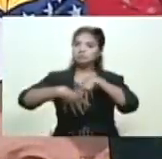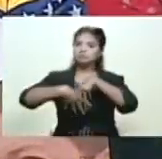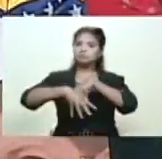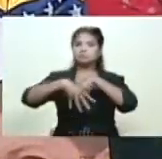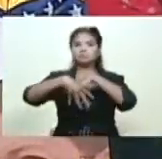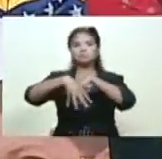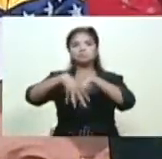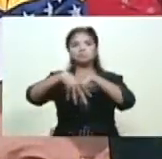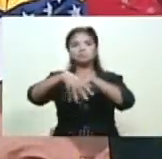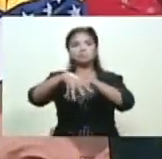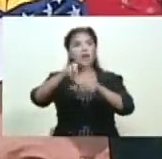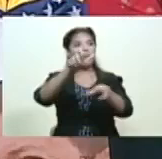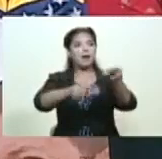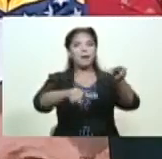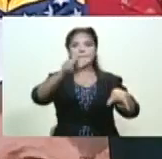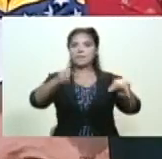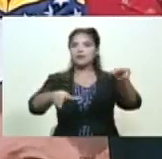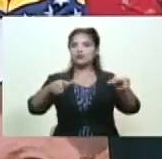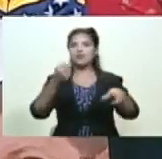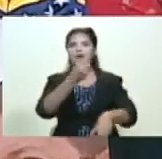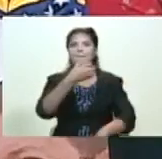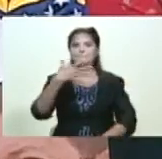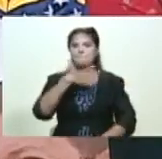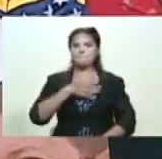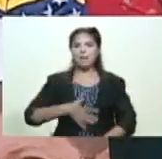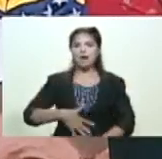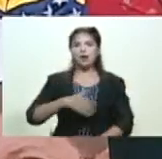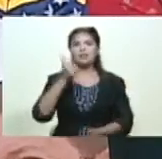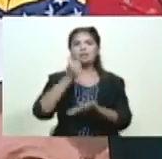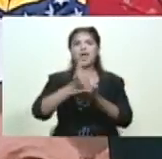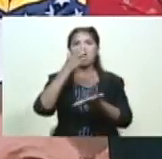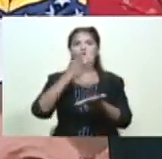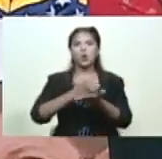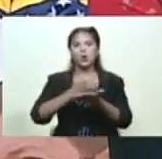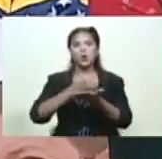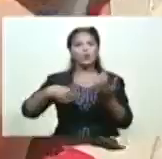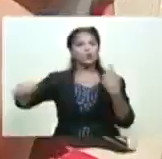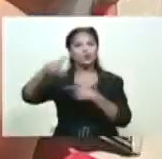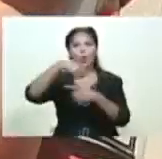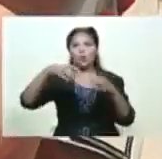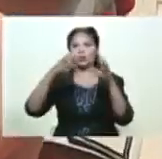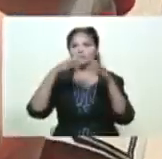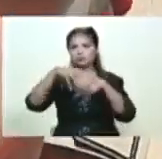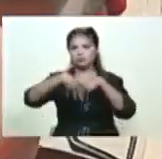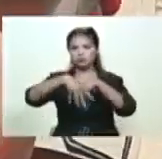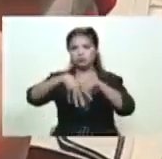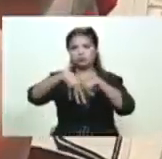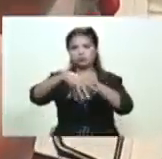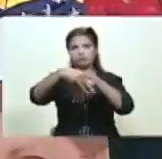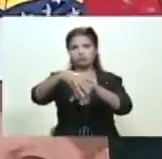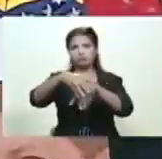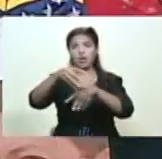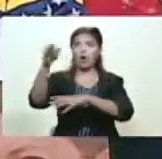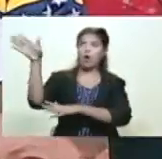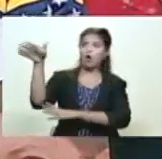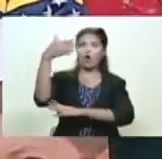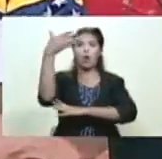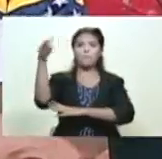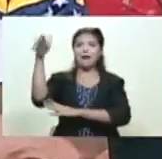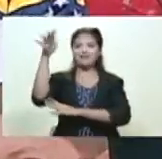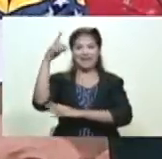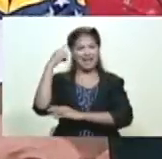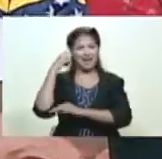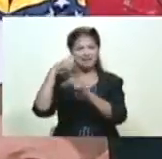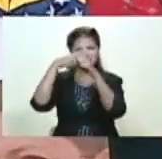Marcharon los supremacistas blancos del Ku Klux Klan, los fascistas, con banderas